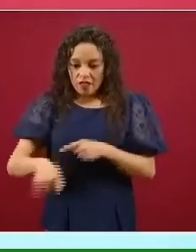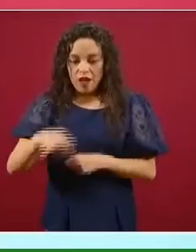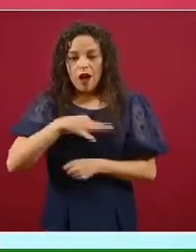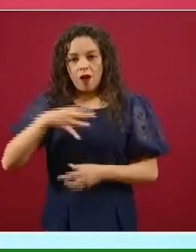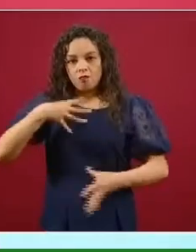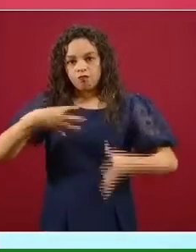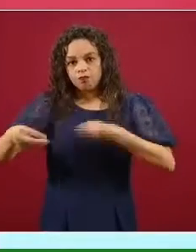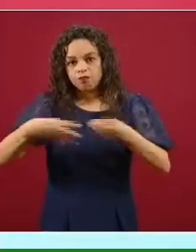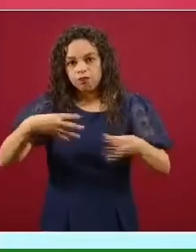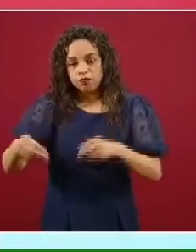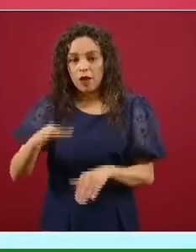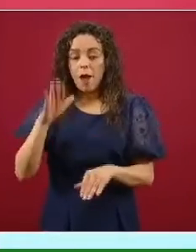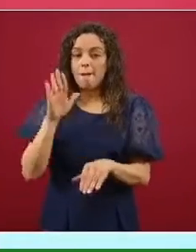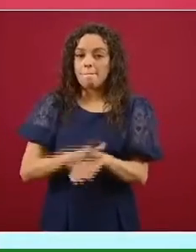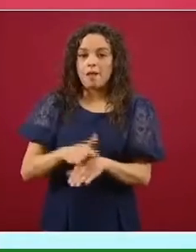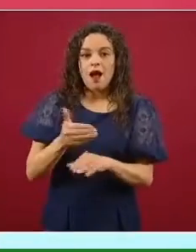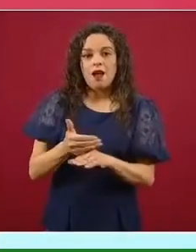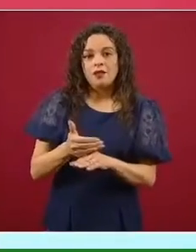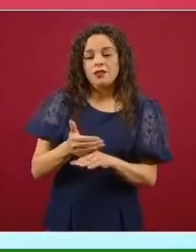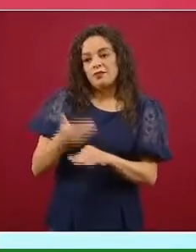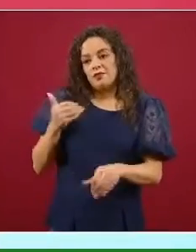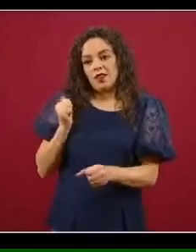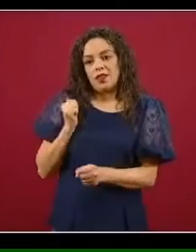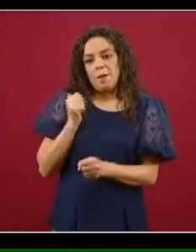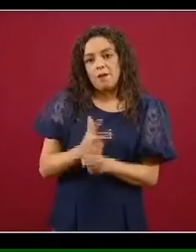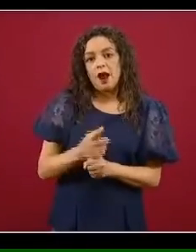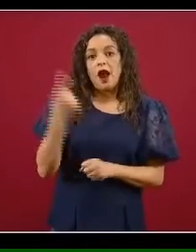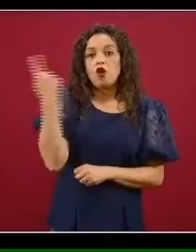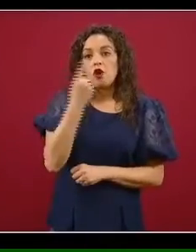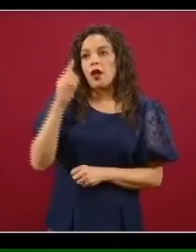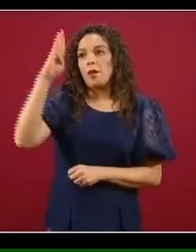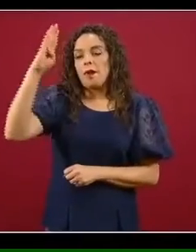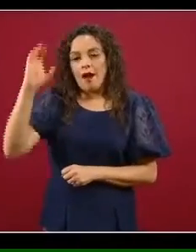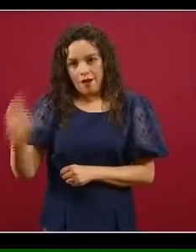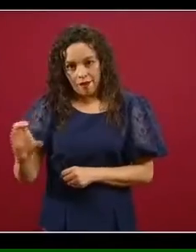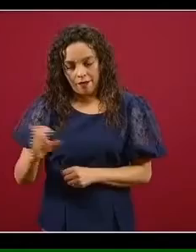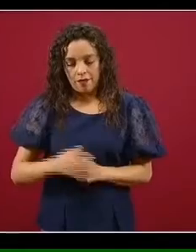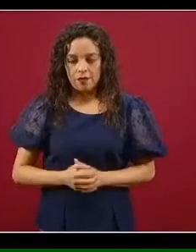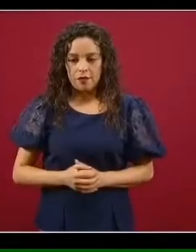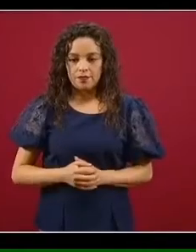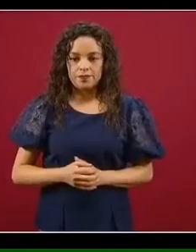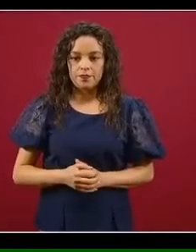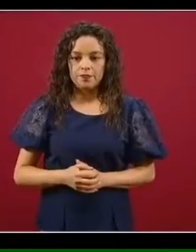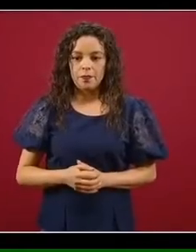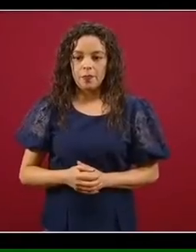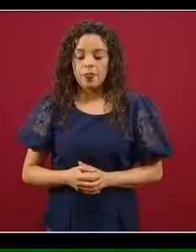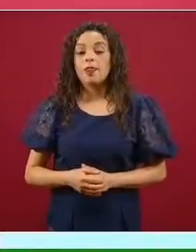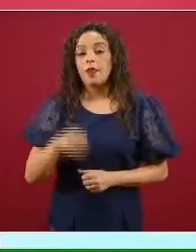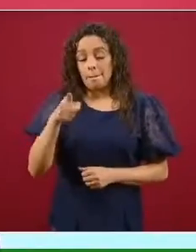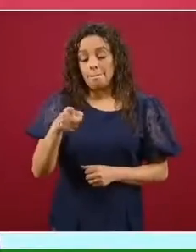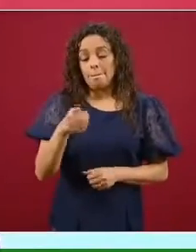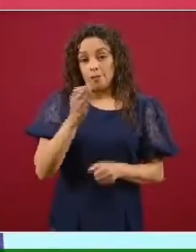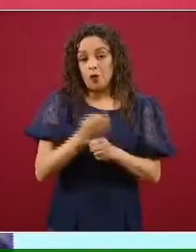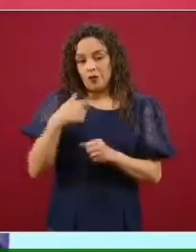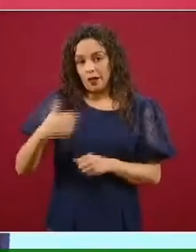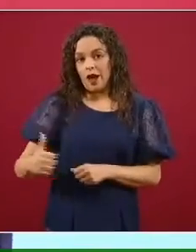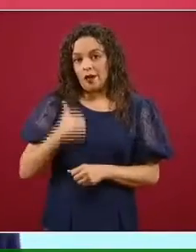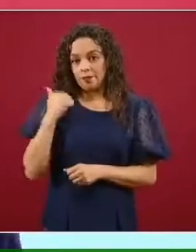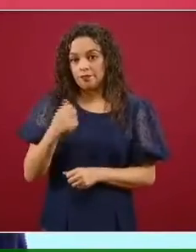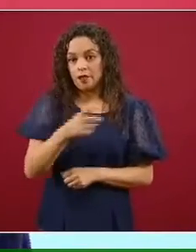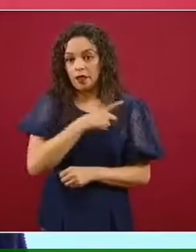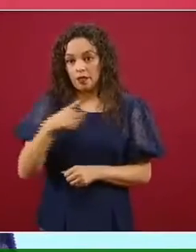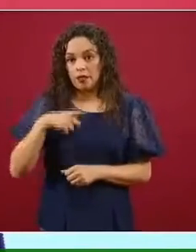unas semanas más temprano en Baja California. Aprovecho para recordar esta noción que mucha gente tiene de